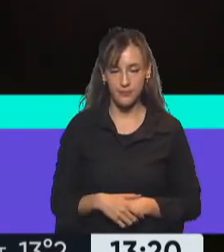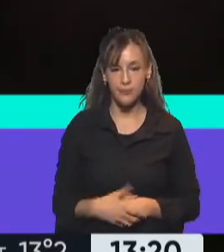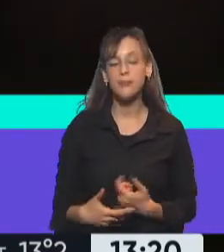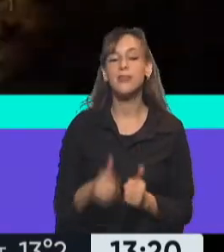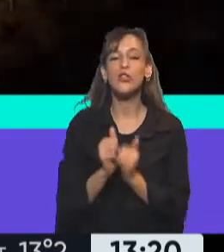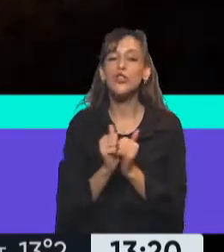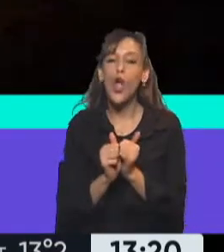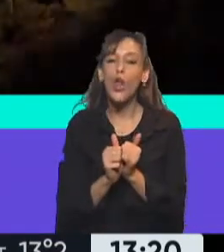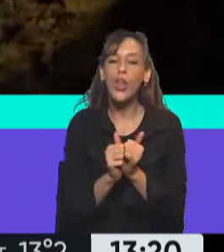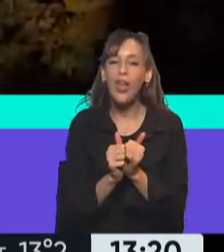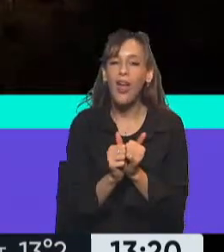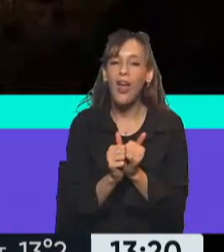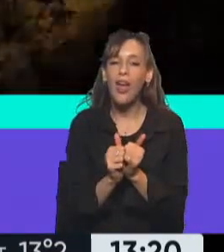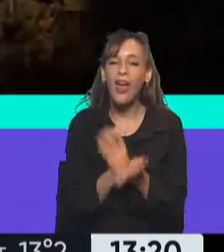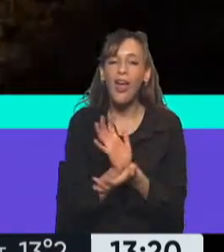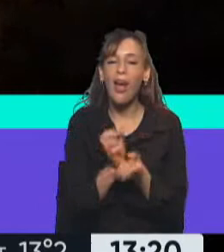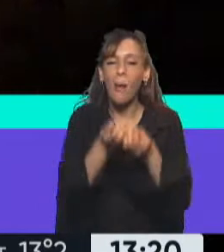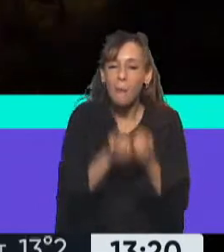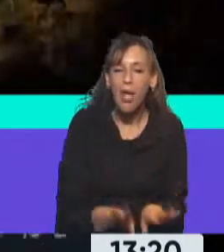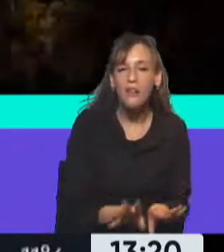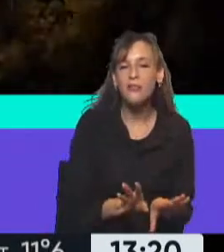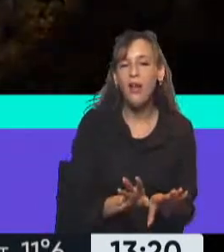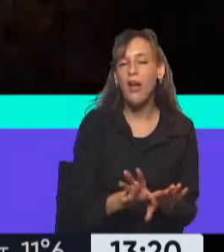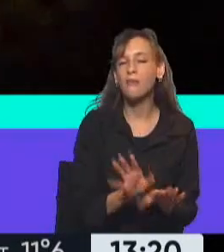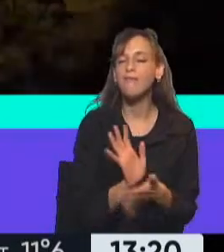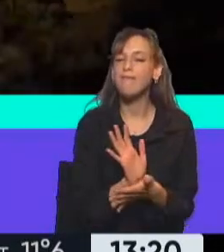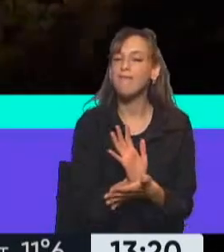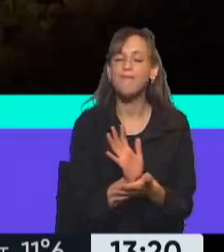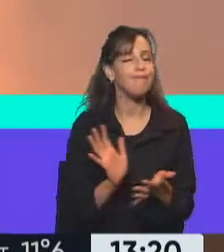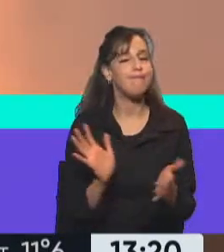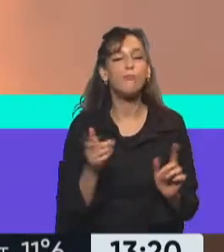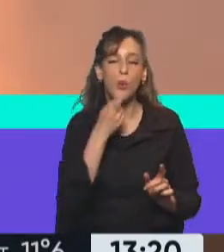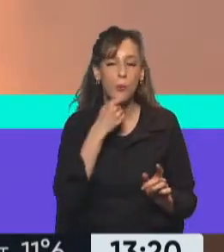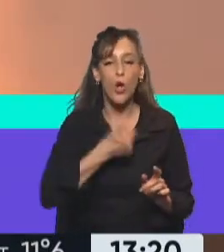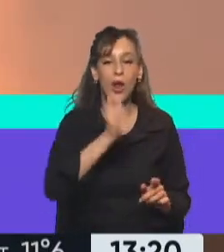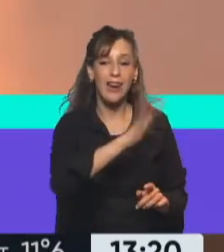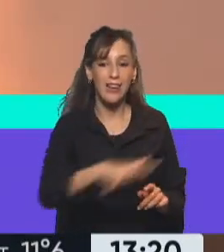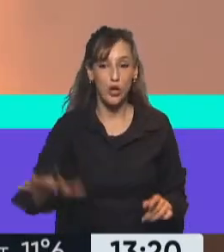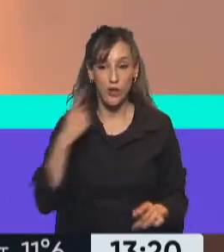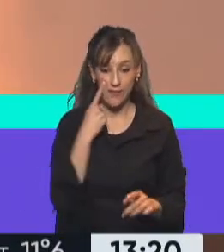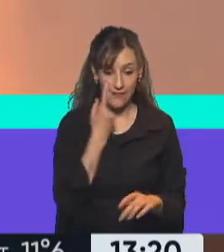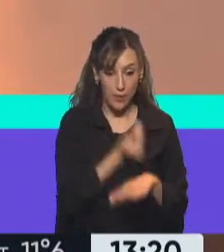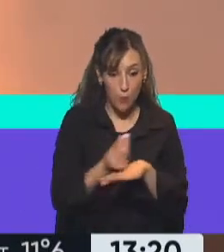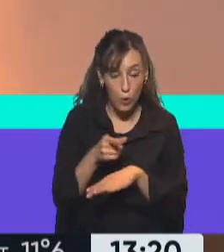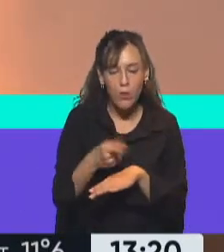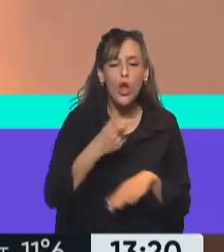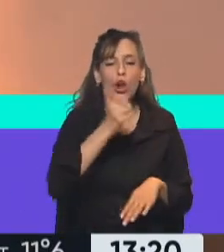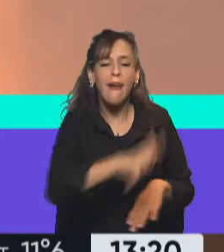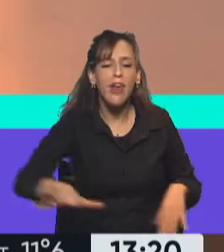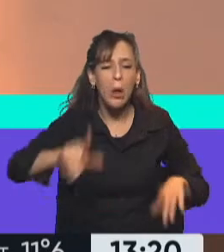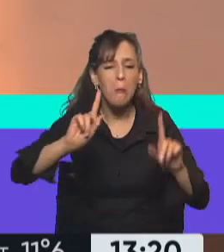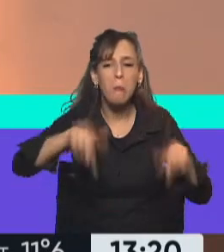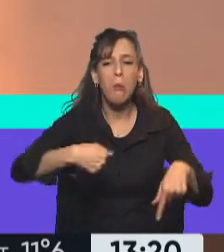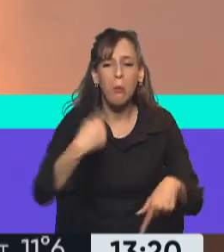empieza cuando yo la empiezo, es una historia que está. Vivimos a la orilla de un río y sin embargo sabemos poco de ese río, lo vemos